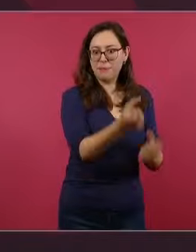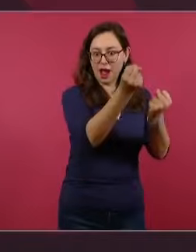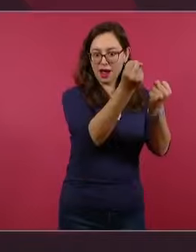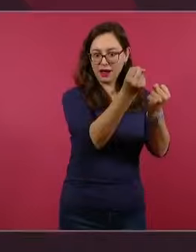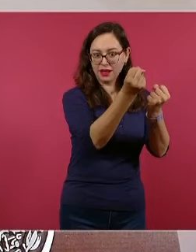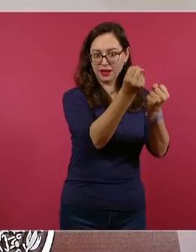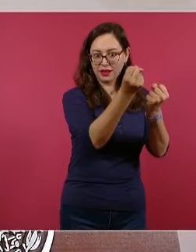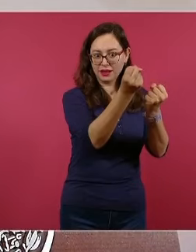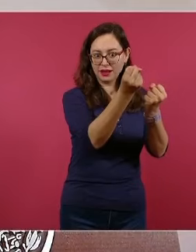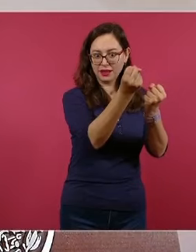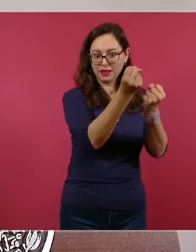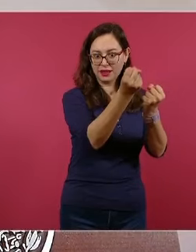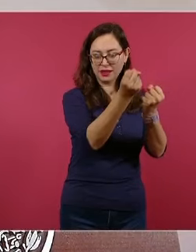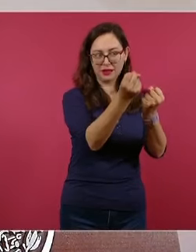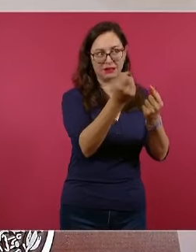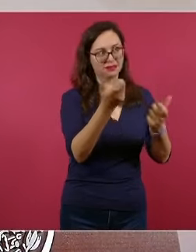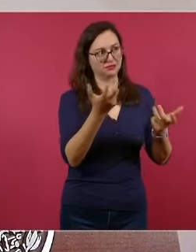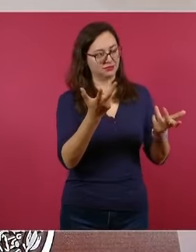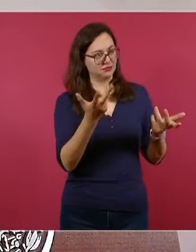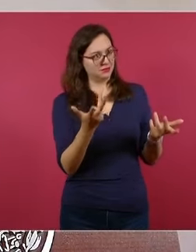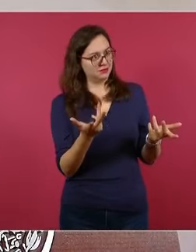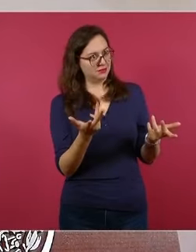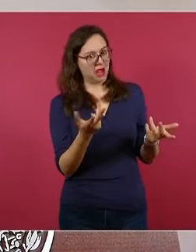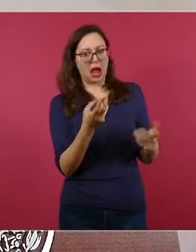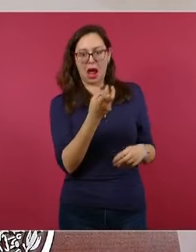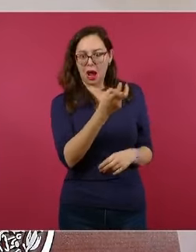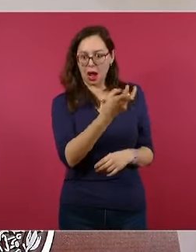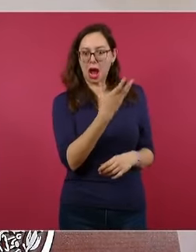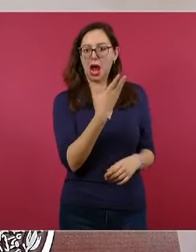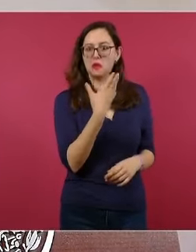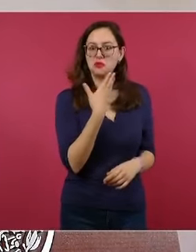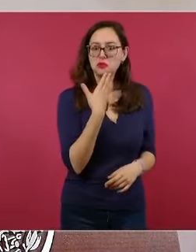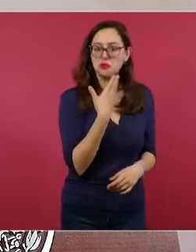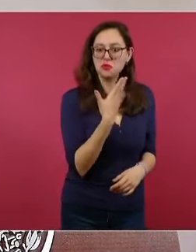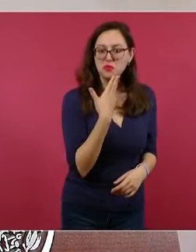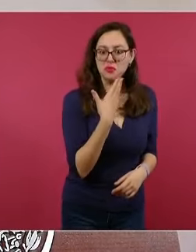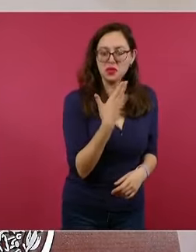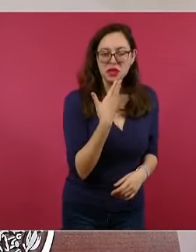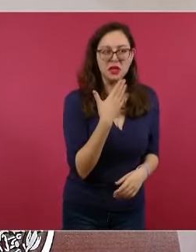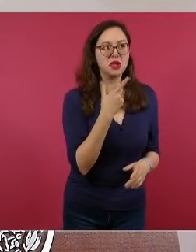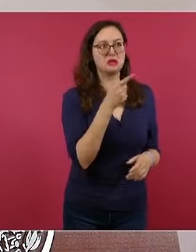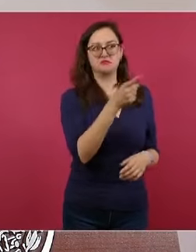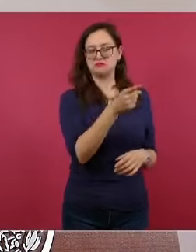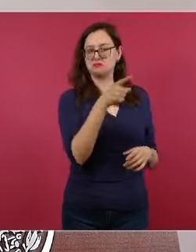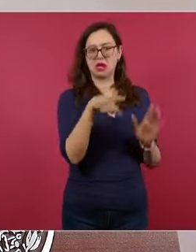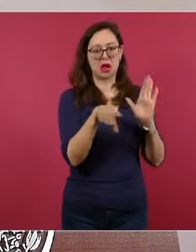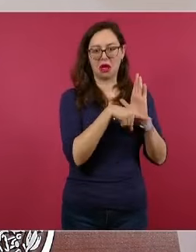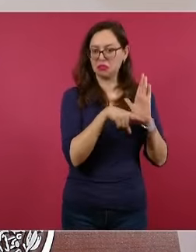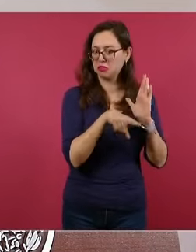México y por qué eso no les parece